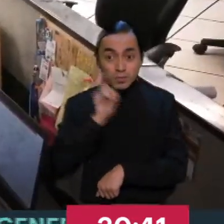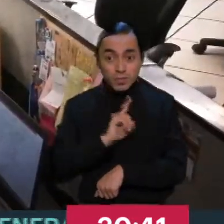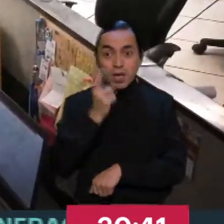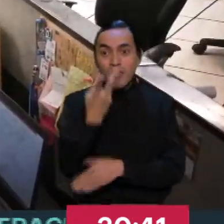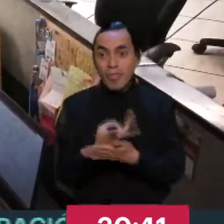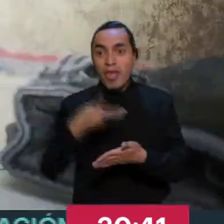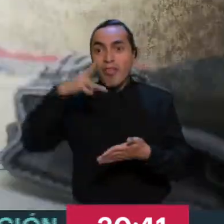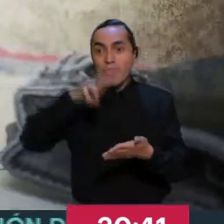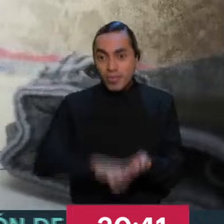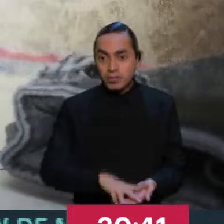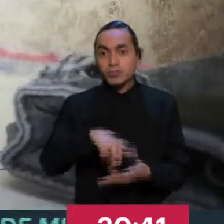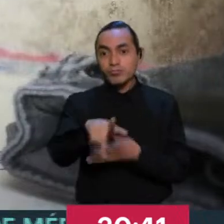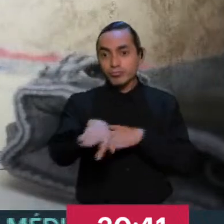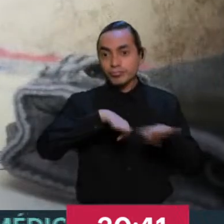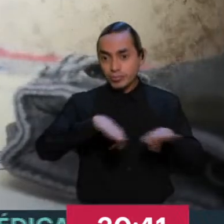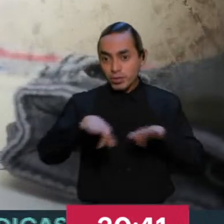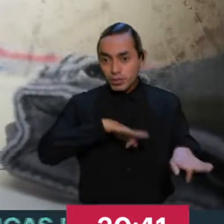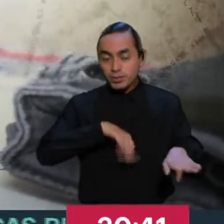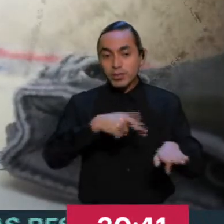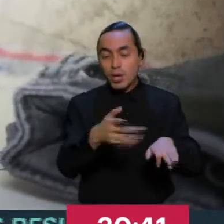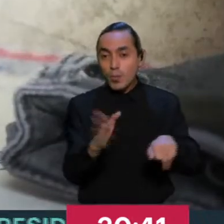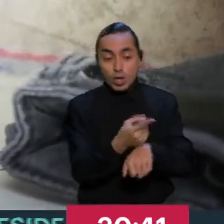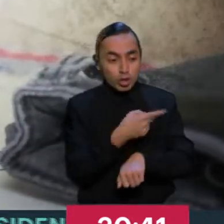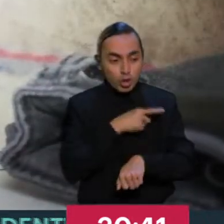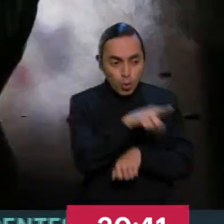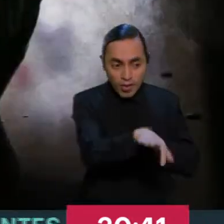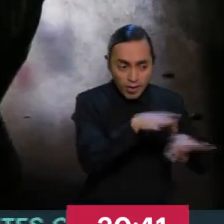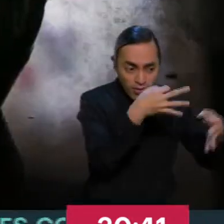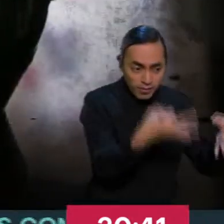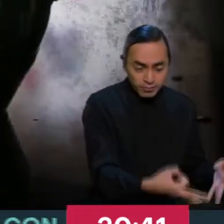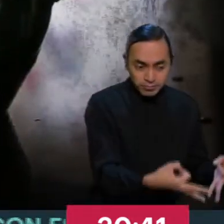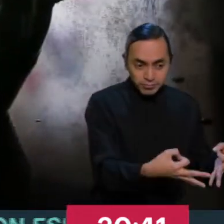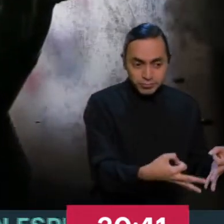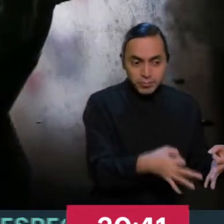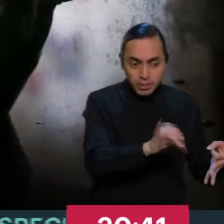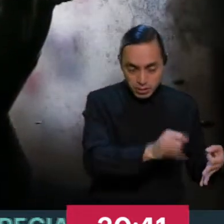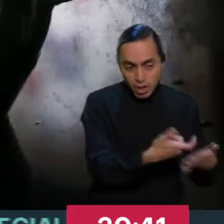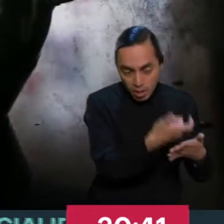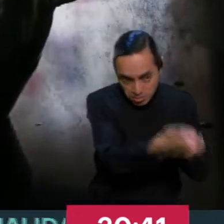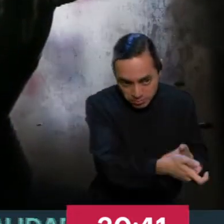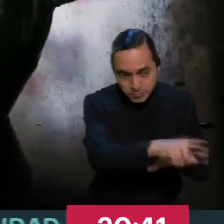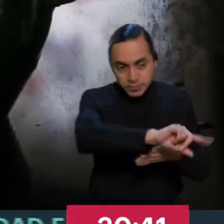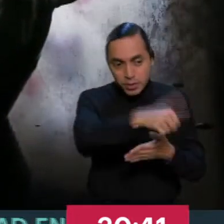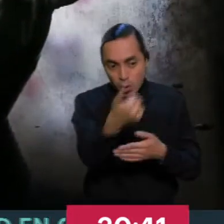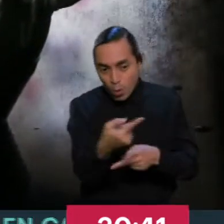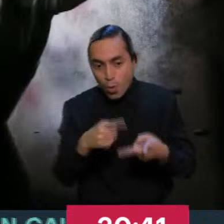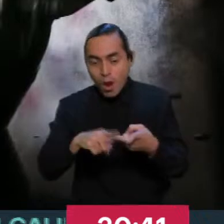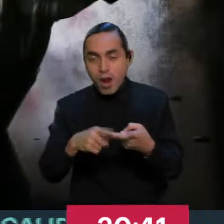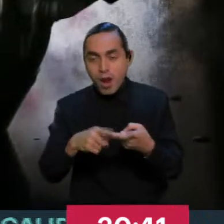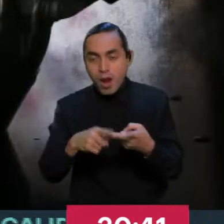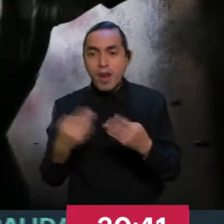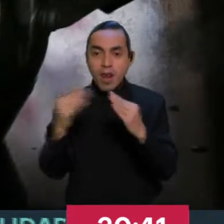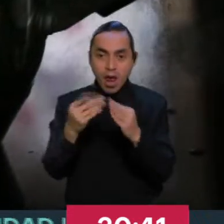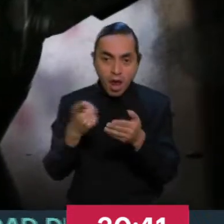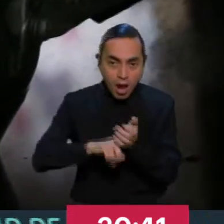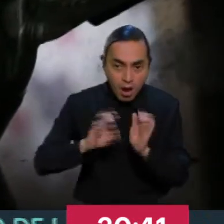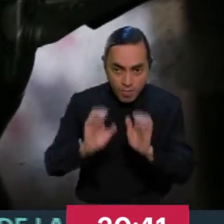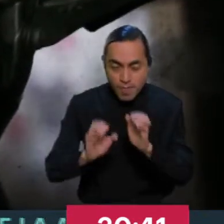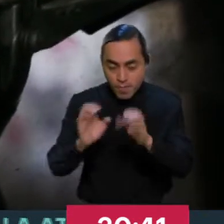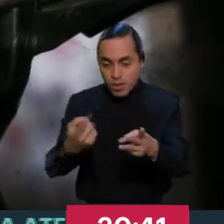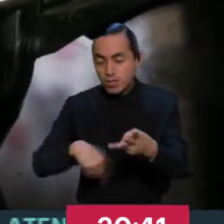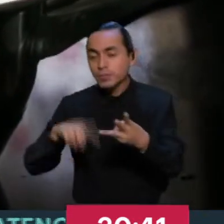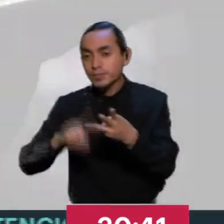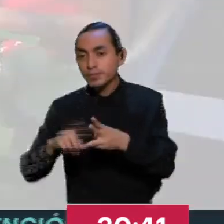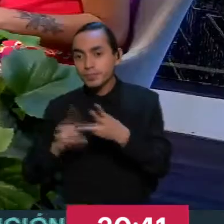laborales, porque no solo es tu trabajo formal por el que recibes un salario, el trabajo de cuidados en el hogar, sino que además el